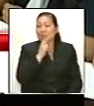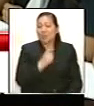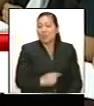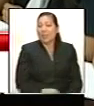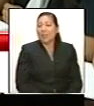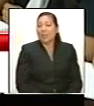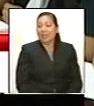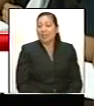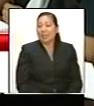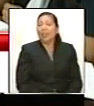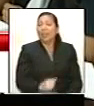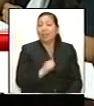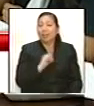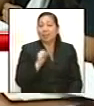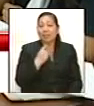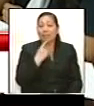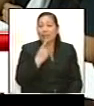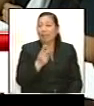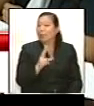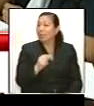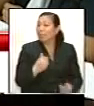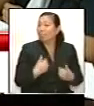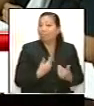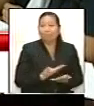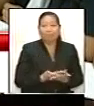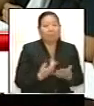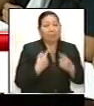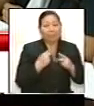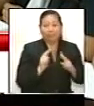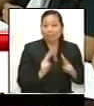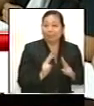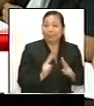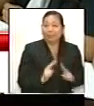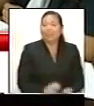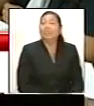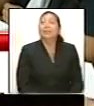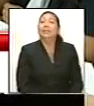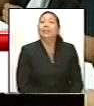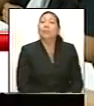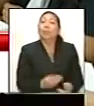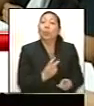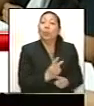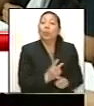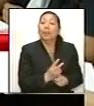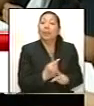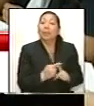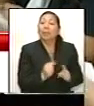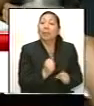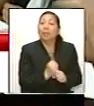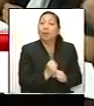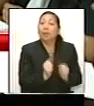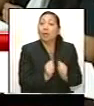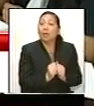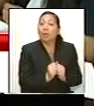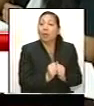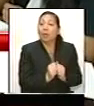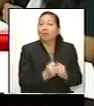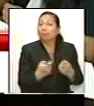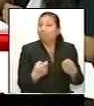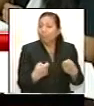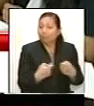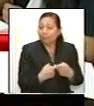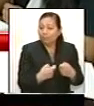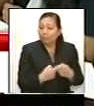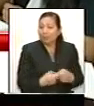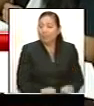Entonces, yo sí considero que no se debe tampoco perder de vista el área de la parte preventiva. Se trabajó mucho con cabinas de internet,